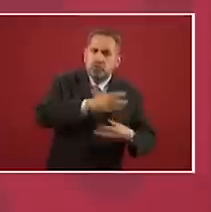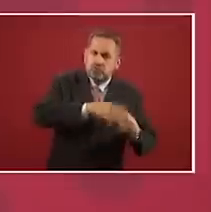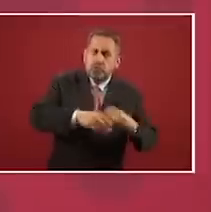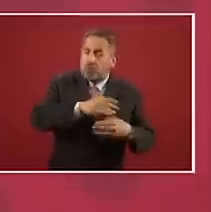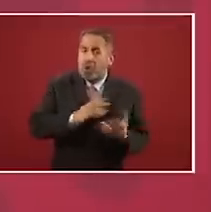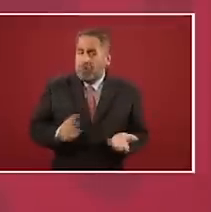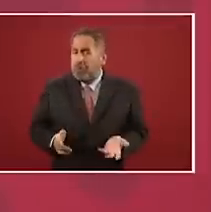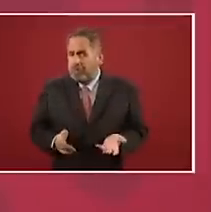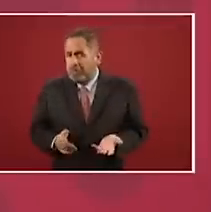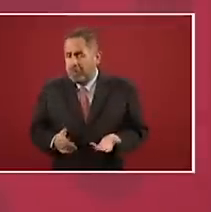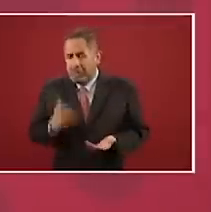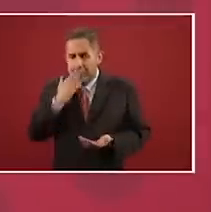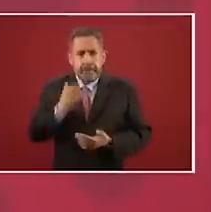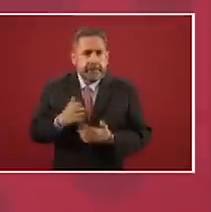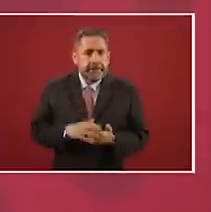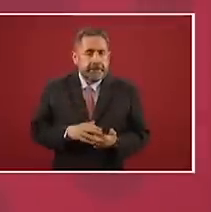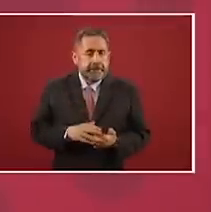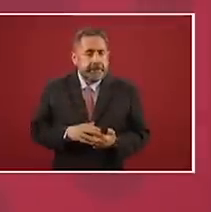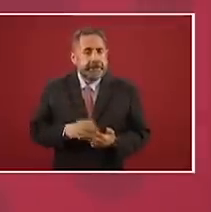ya está por